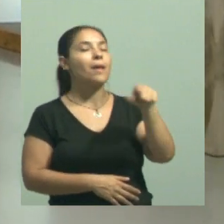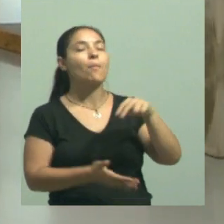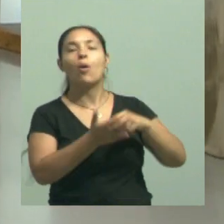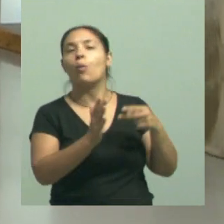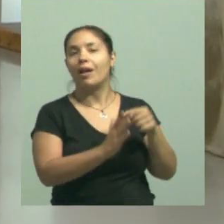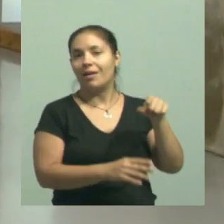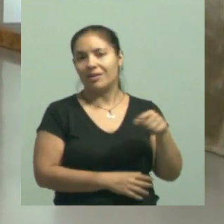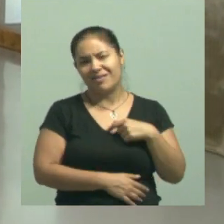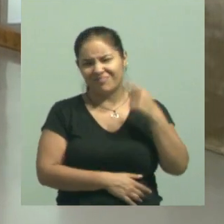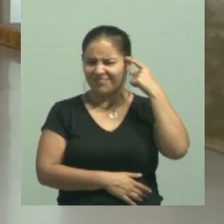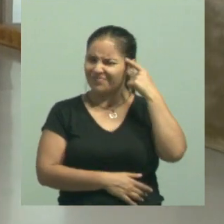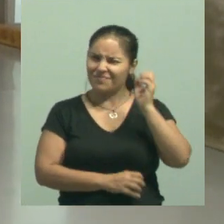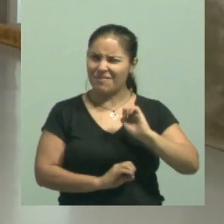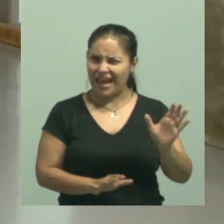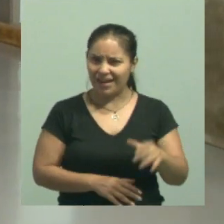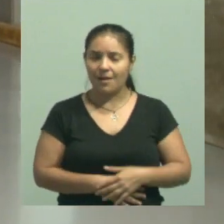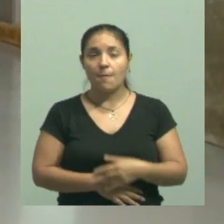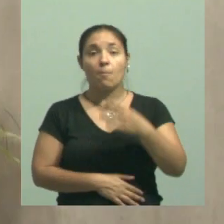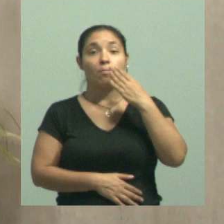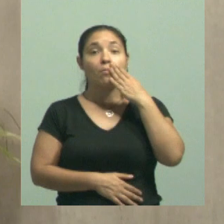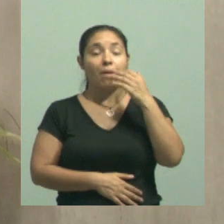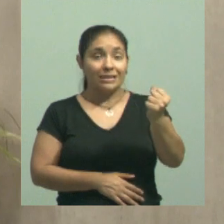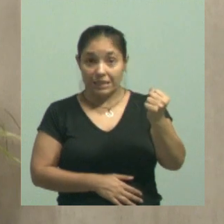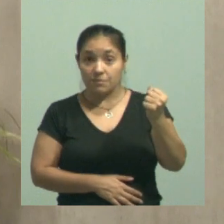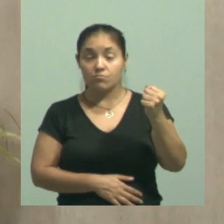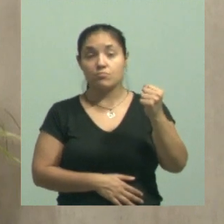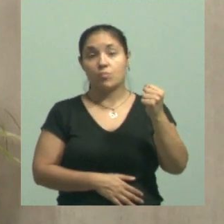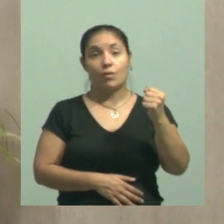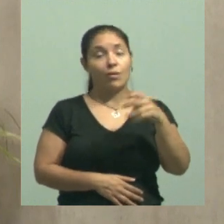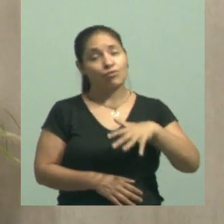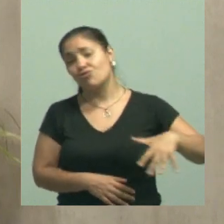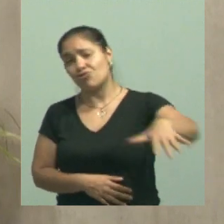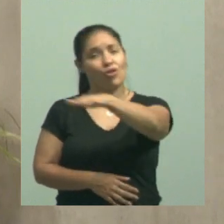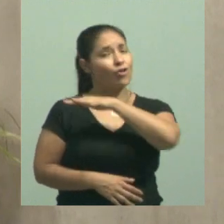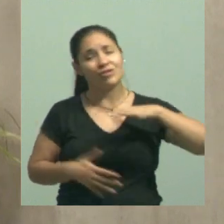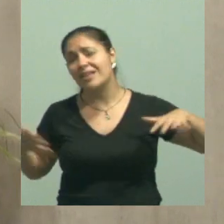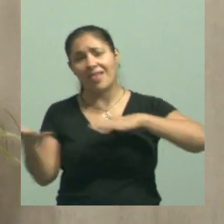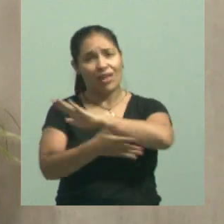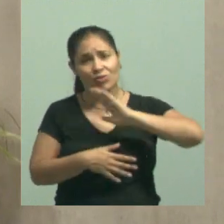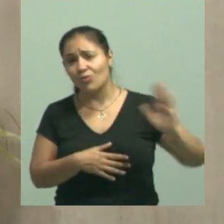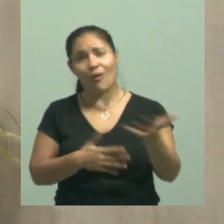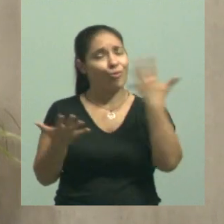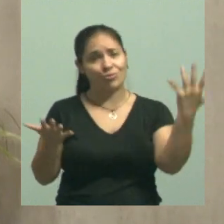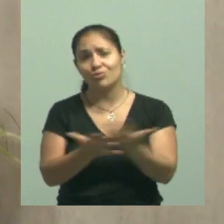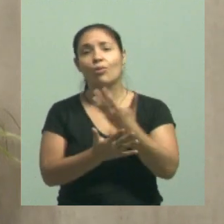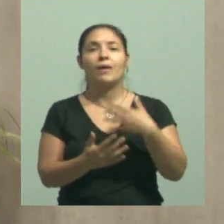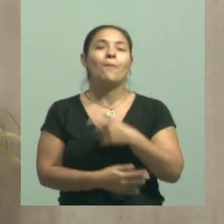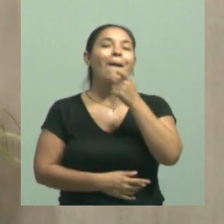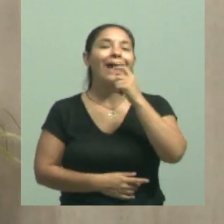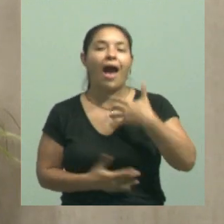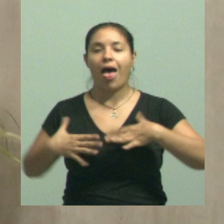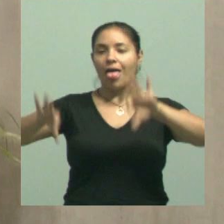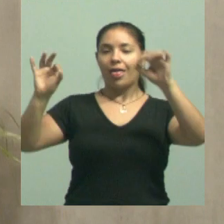cuestión muy acotada. El machismo nos atraviesa como sociedad, nos atraviesa como personas. Nadie está exenta o exento